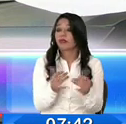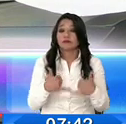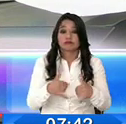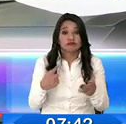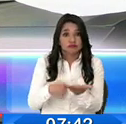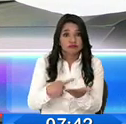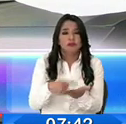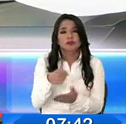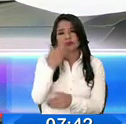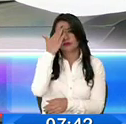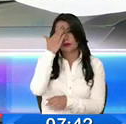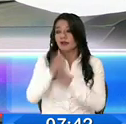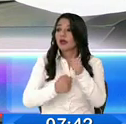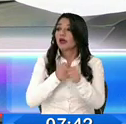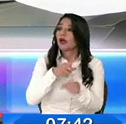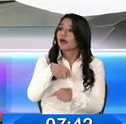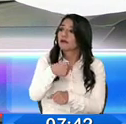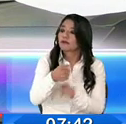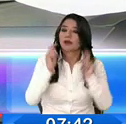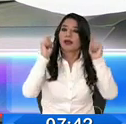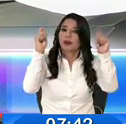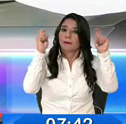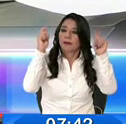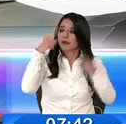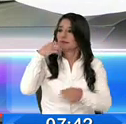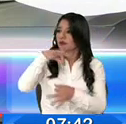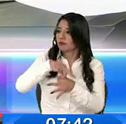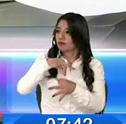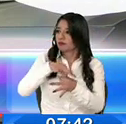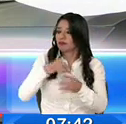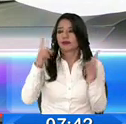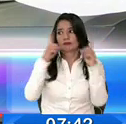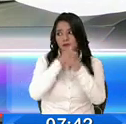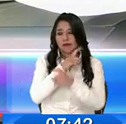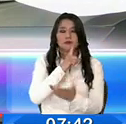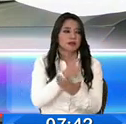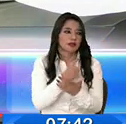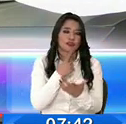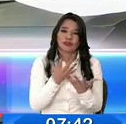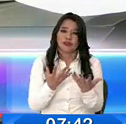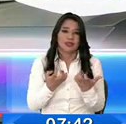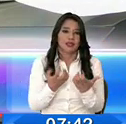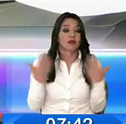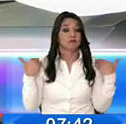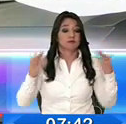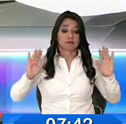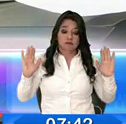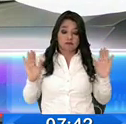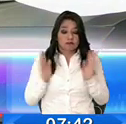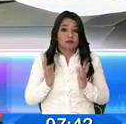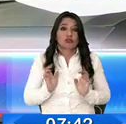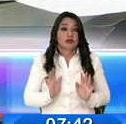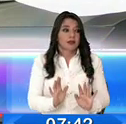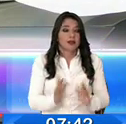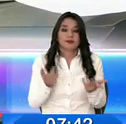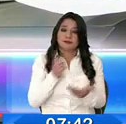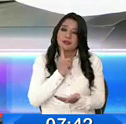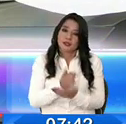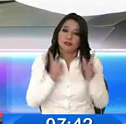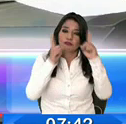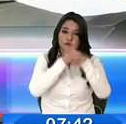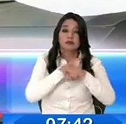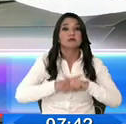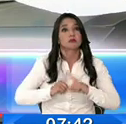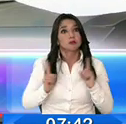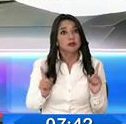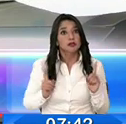un año electoral usted sabe muy bien miguel entonces es la gran más totalmente nadie quiere nadie quiere poner la mano en el fuego sin embargo